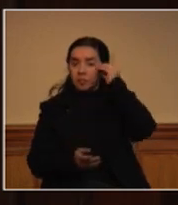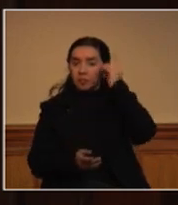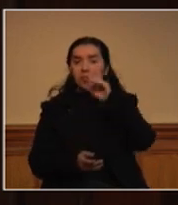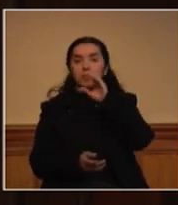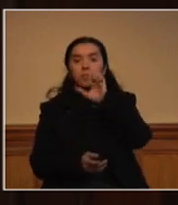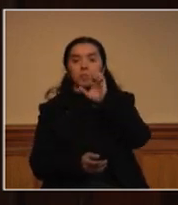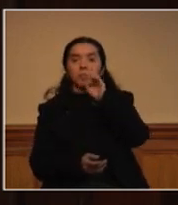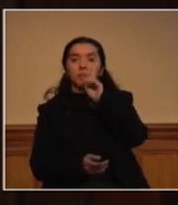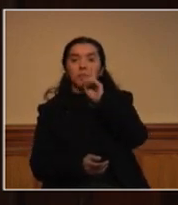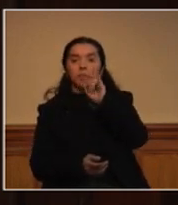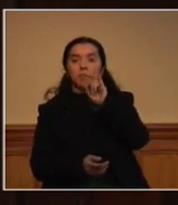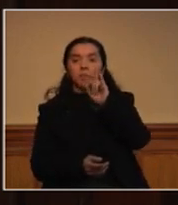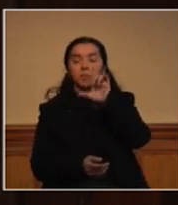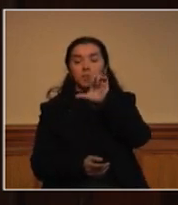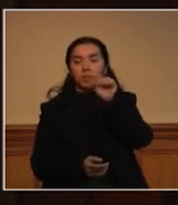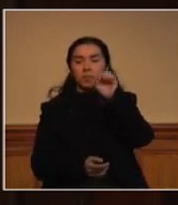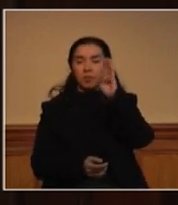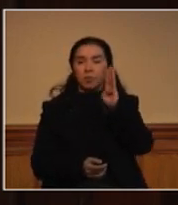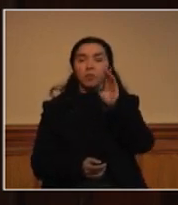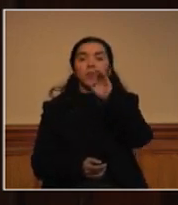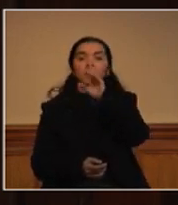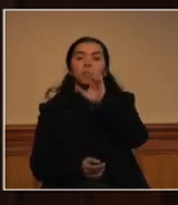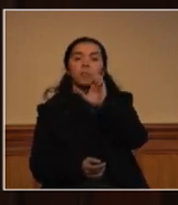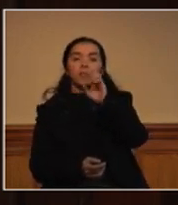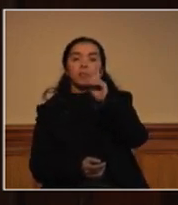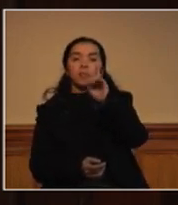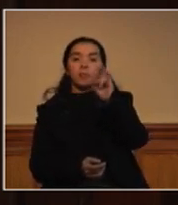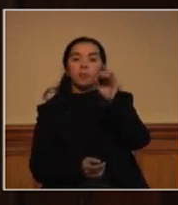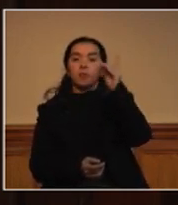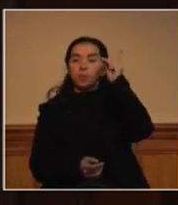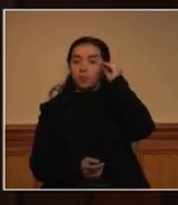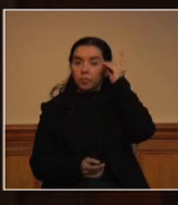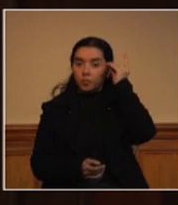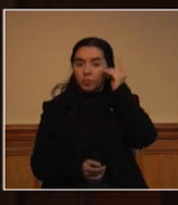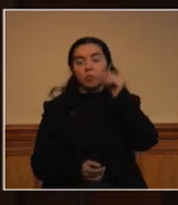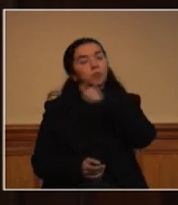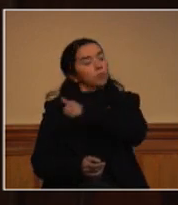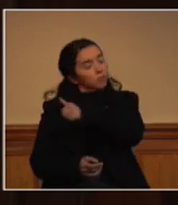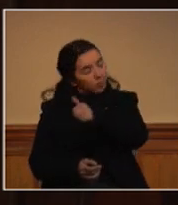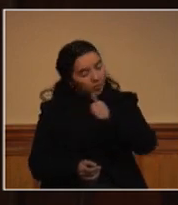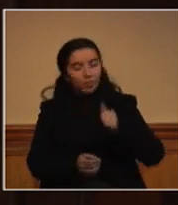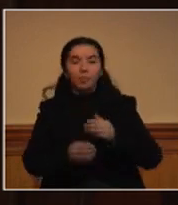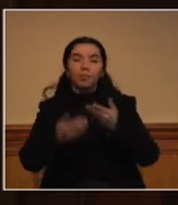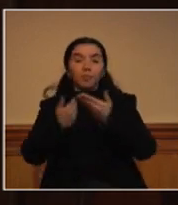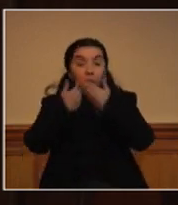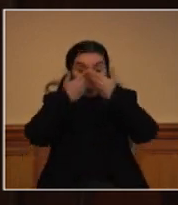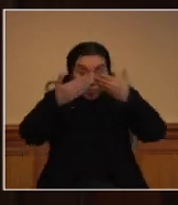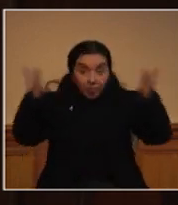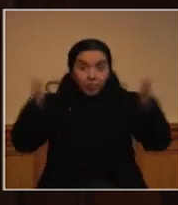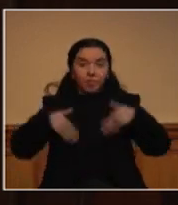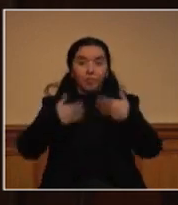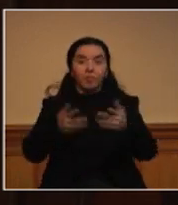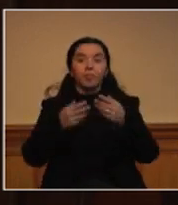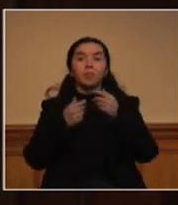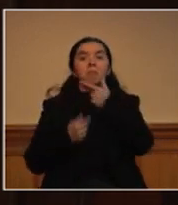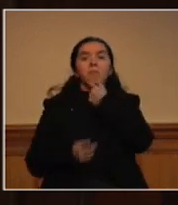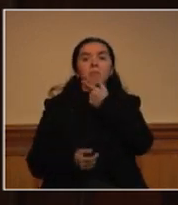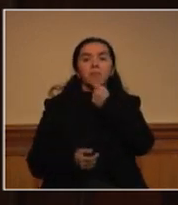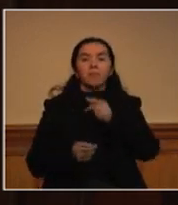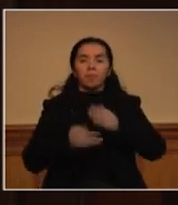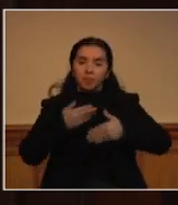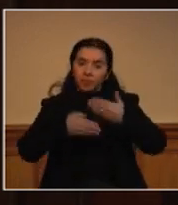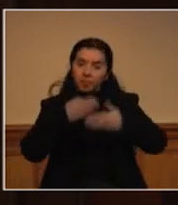más generalizada, a todas las instituciones que nos han abierto las puertas y han facilitado el proceso de investigación y creación de este